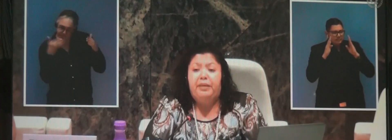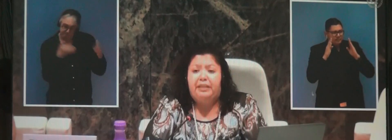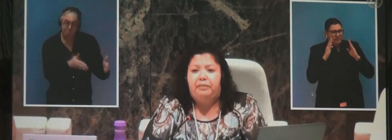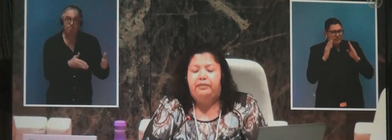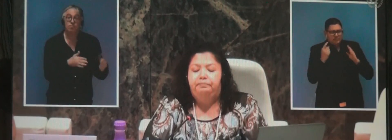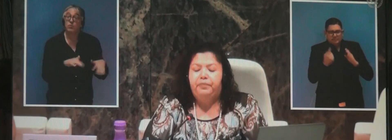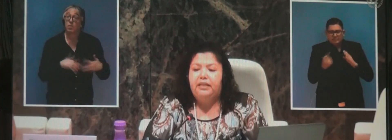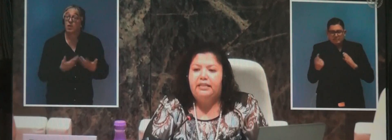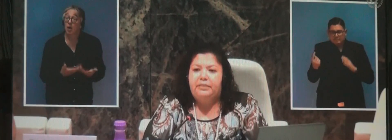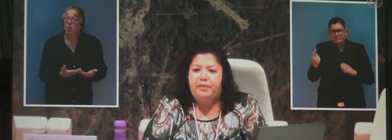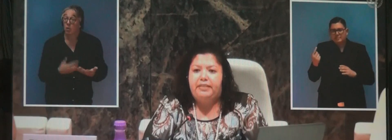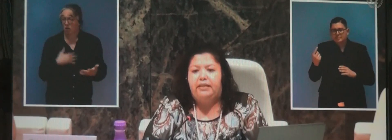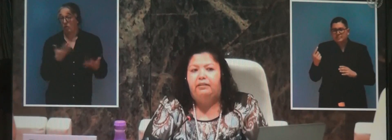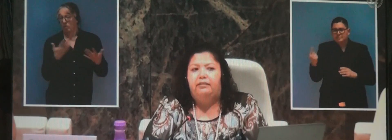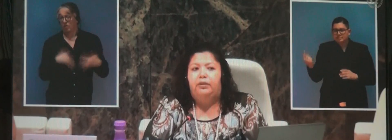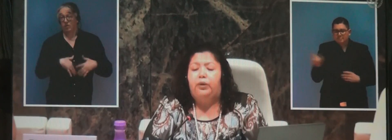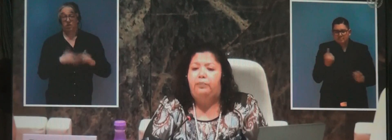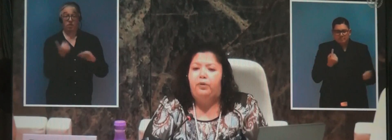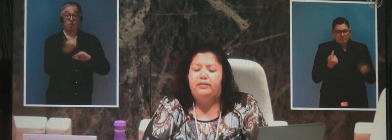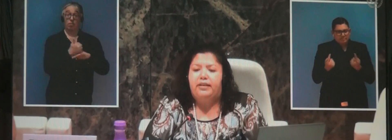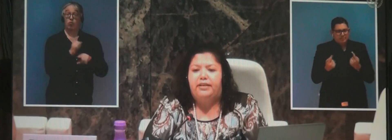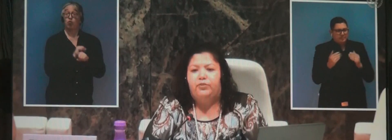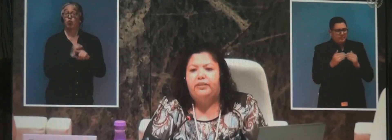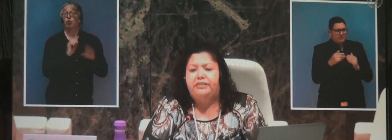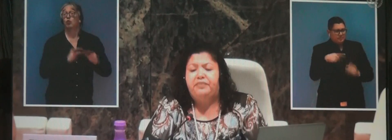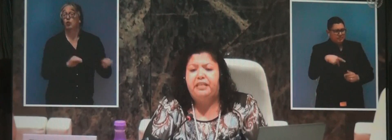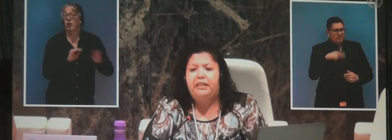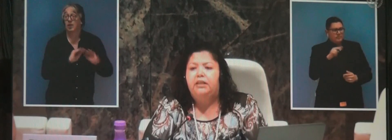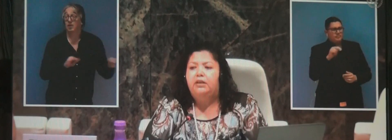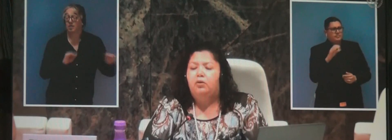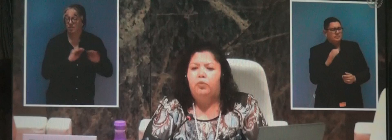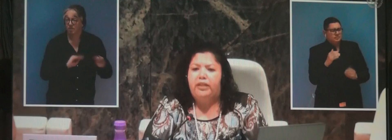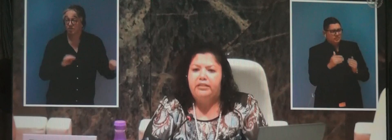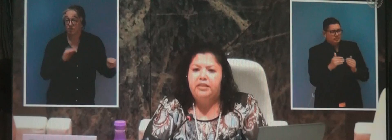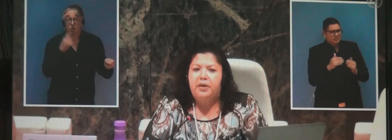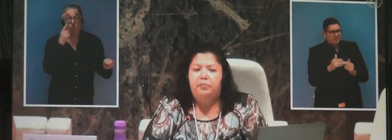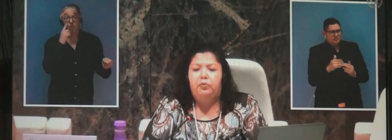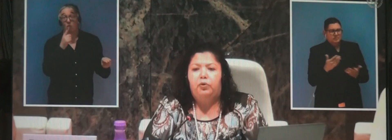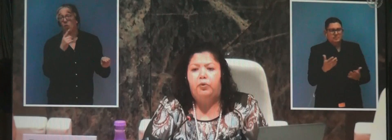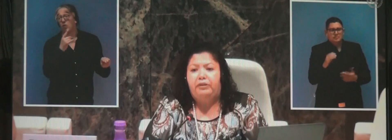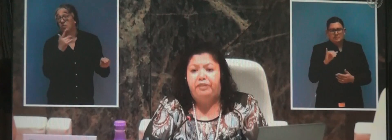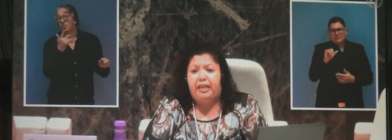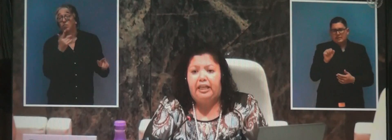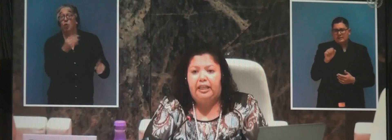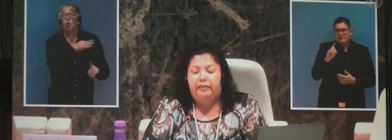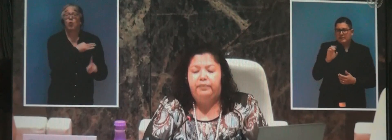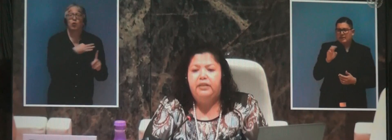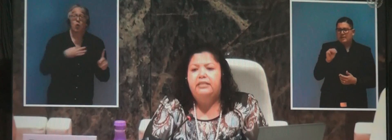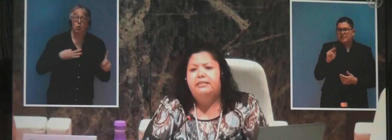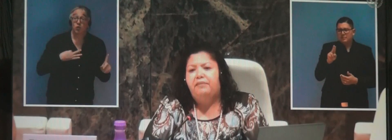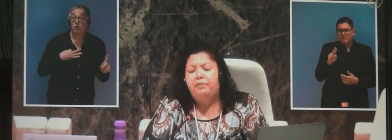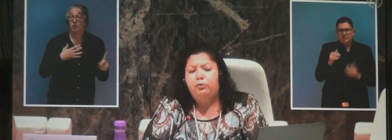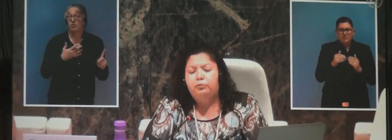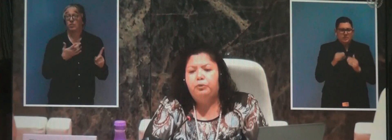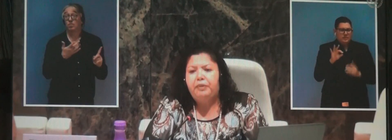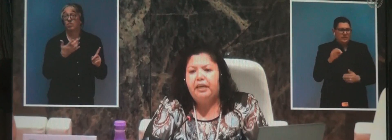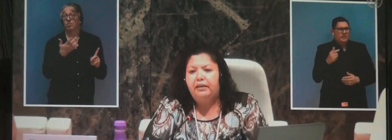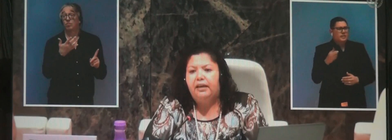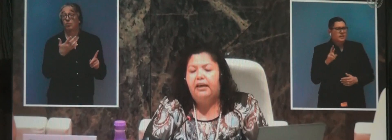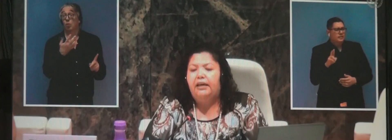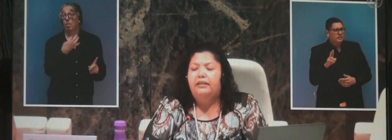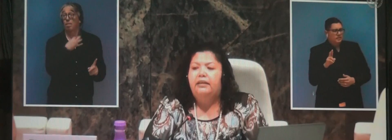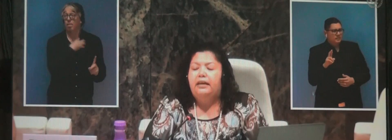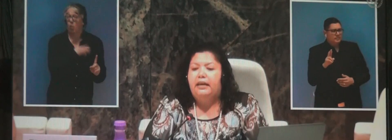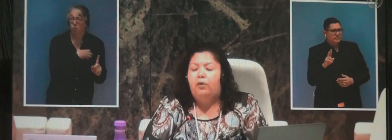a las víctimas que se presentan tanto en la Policía Nacional Civil como en el ISDEMU, como en la Fiscalía. Sabemos muy